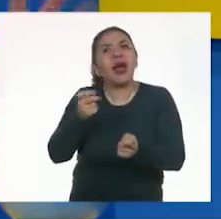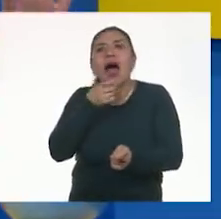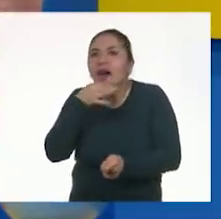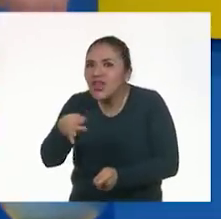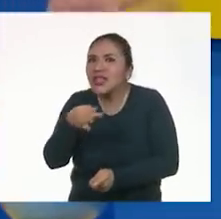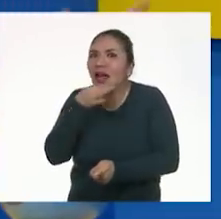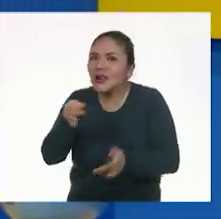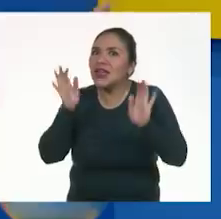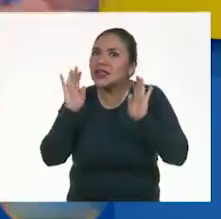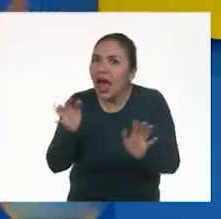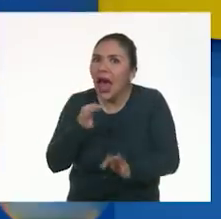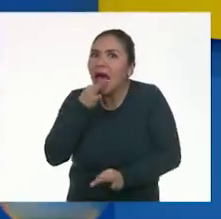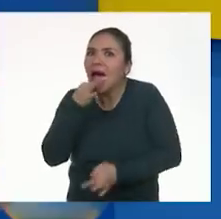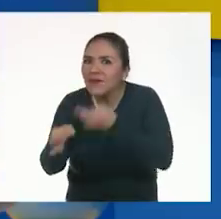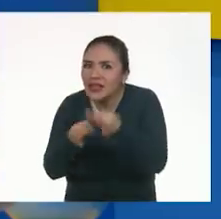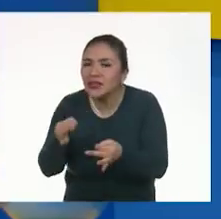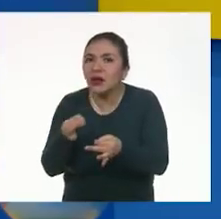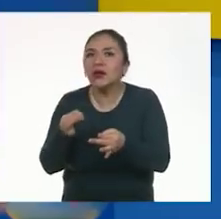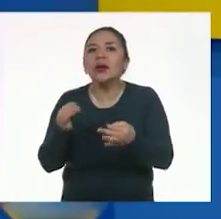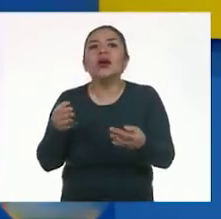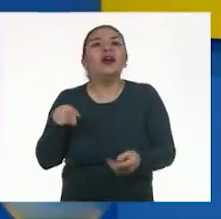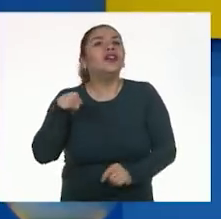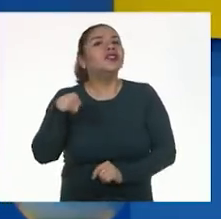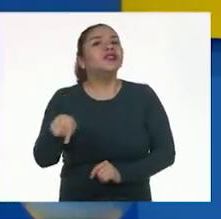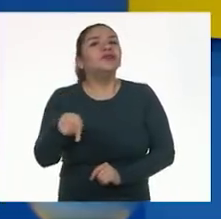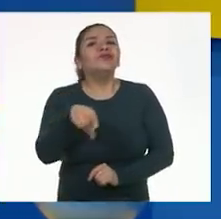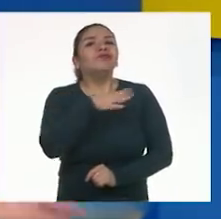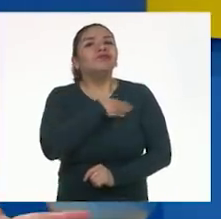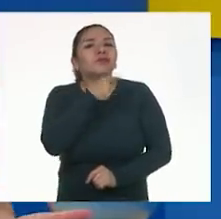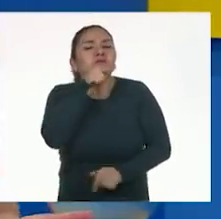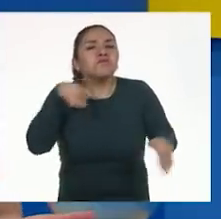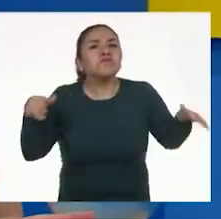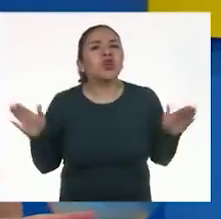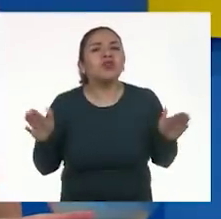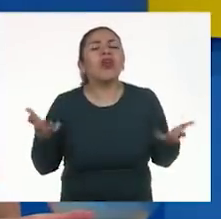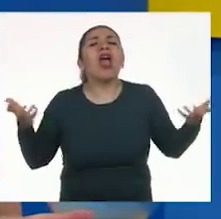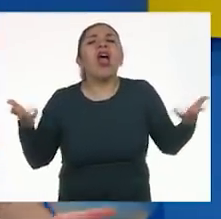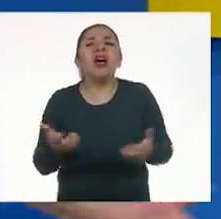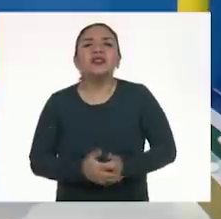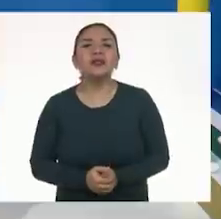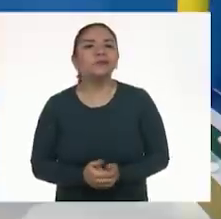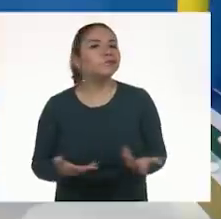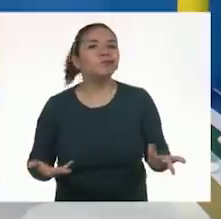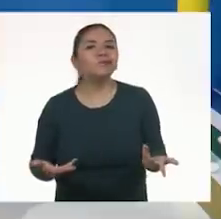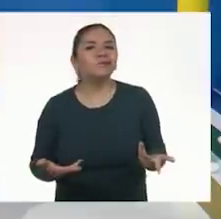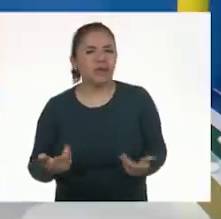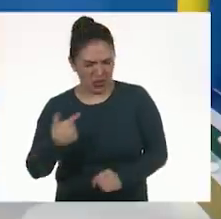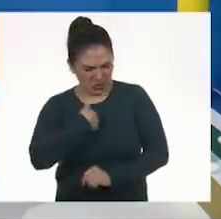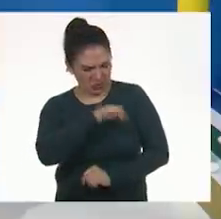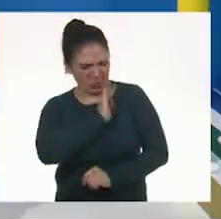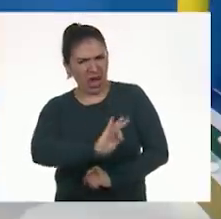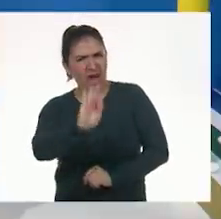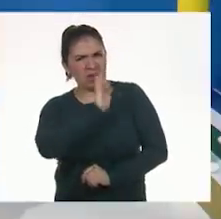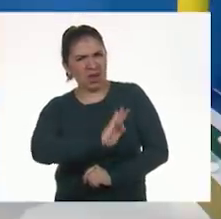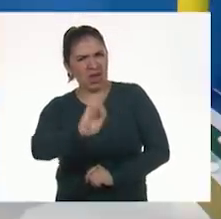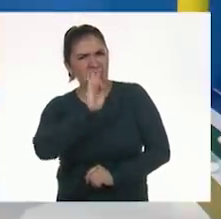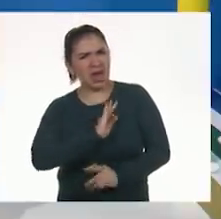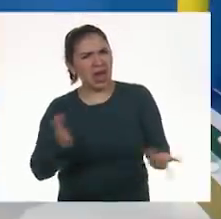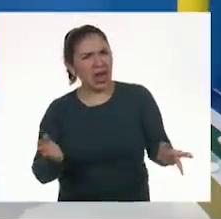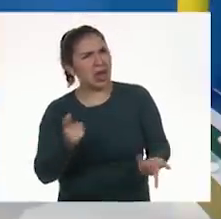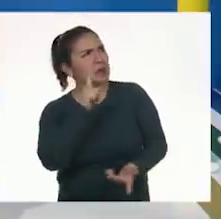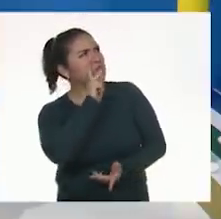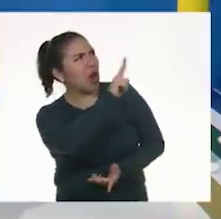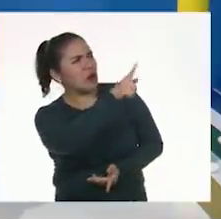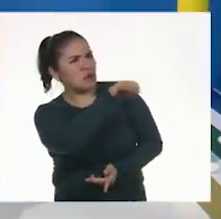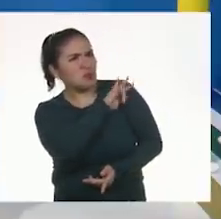dio... El presagio. ¡Exacto! ¿Qué hizo él? Ahí fue a desobedecer. Sí puedo. Claro, yo puedo, yo soy